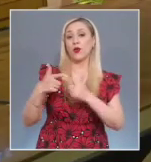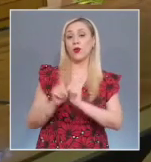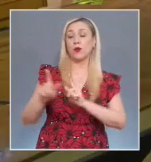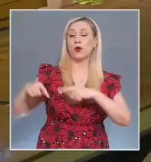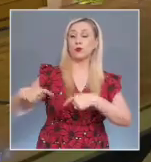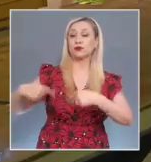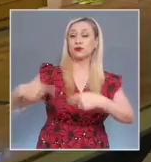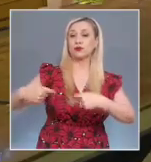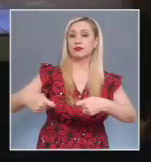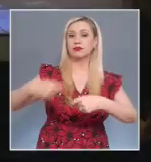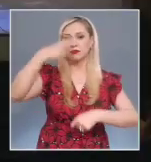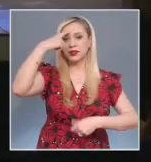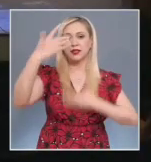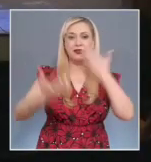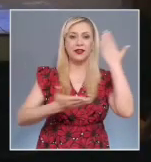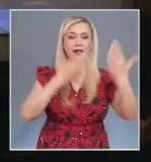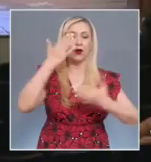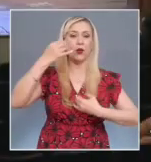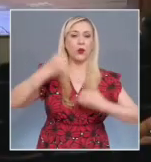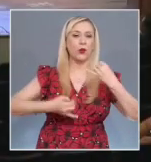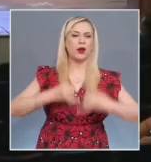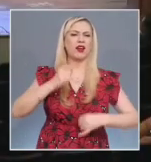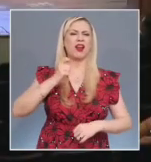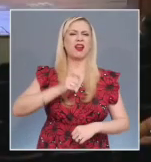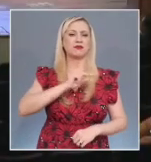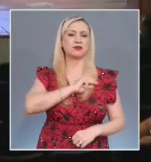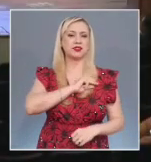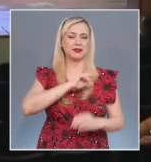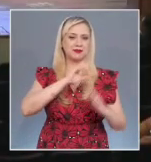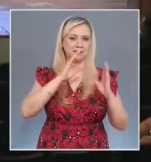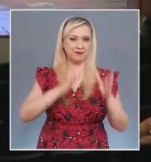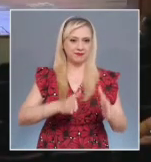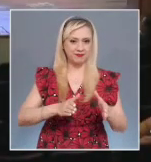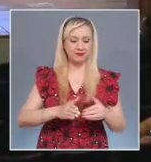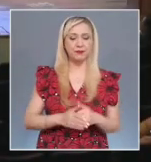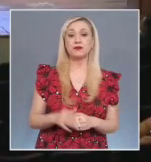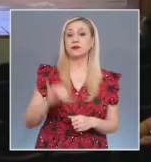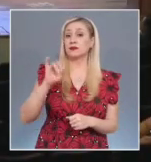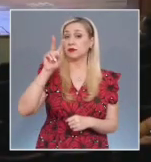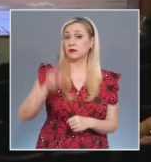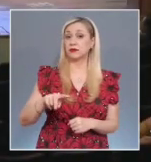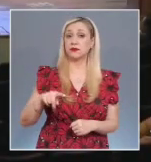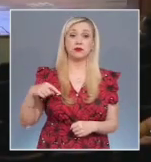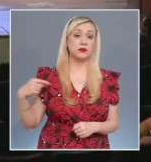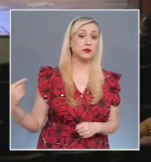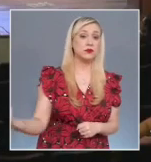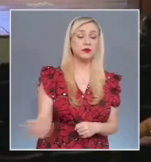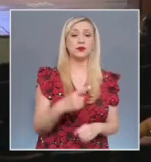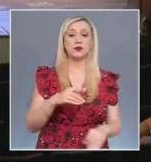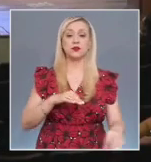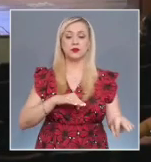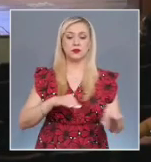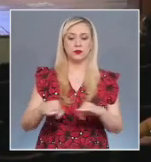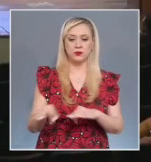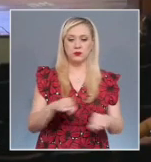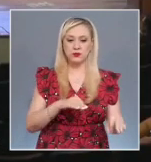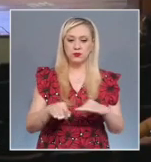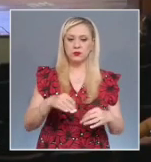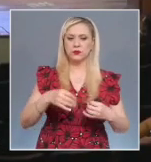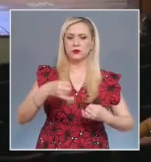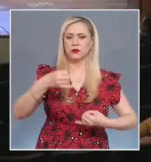de distrito. De que cada uno tiene el compromiso de dar una buena imagen de lo que debe ser